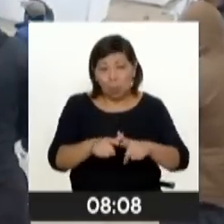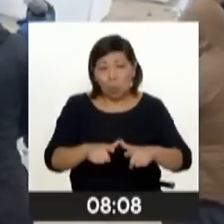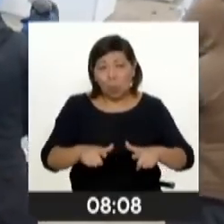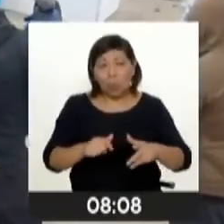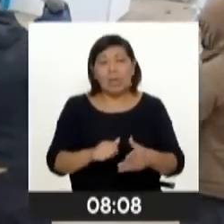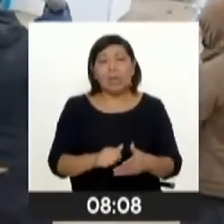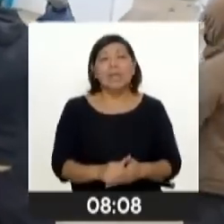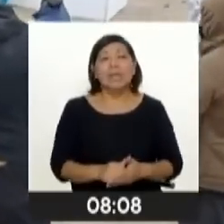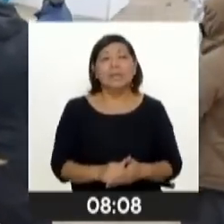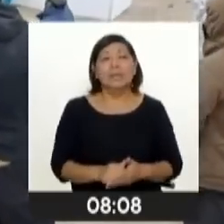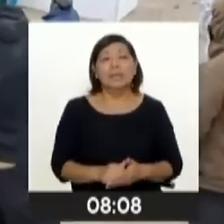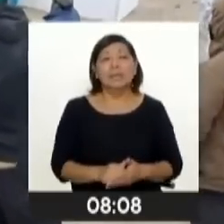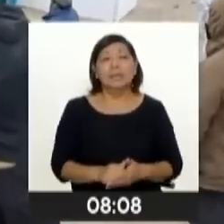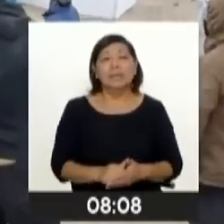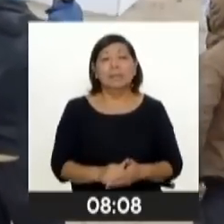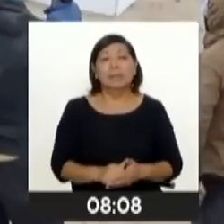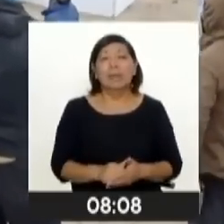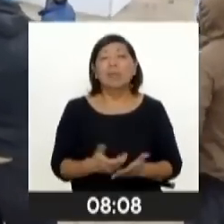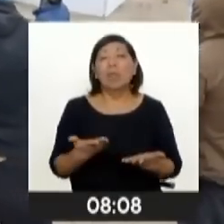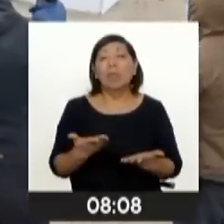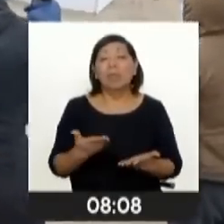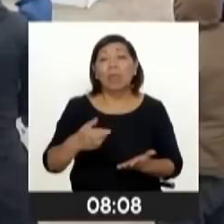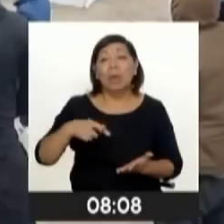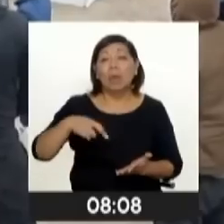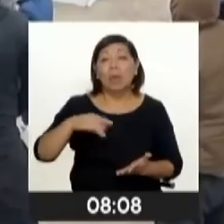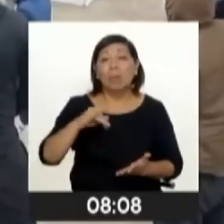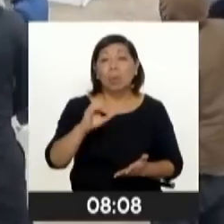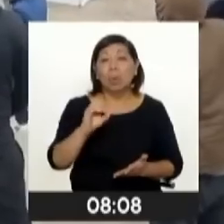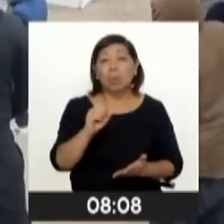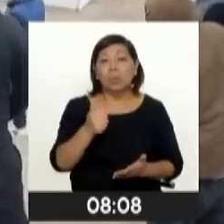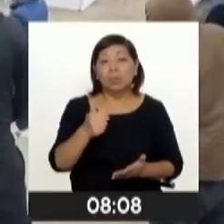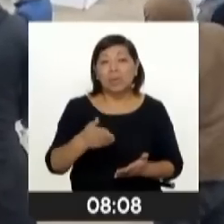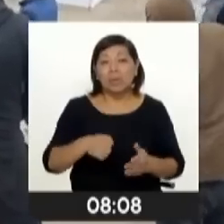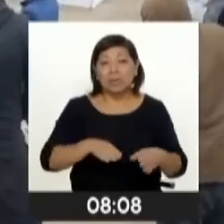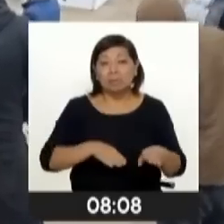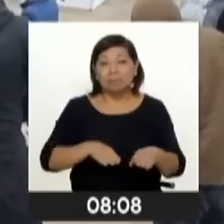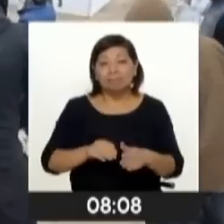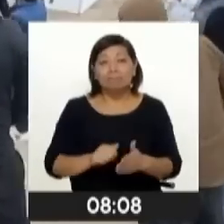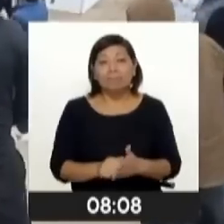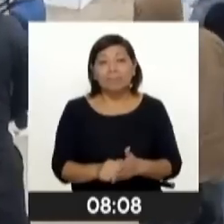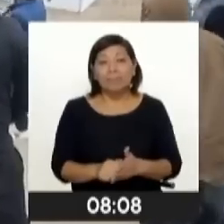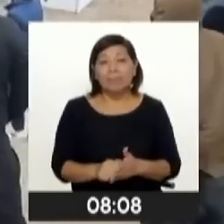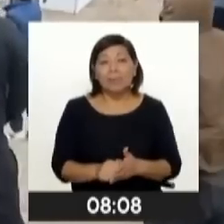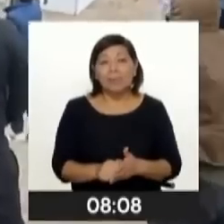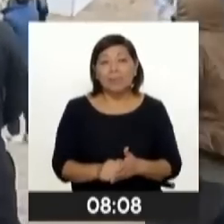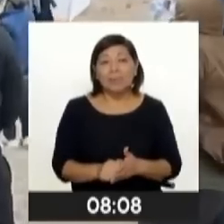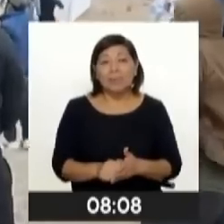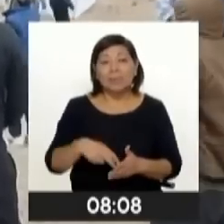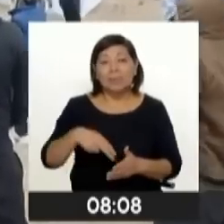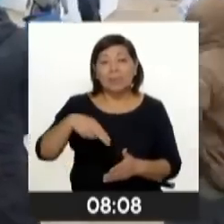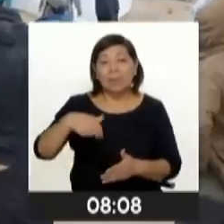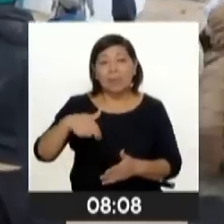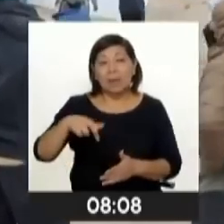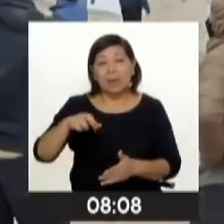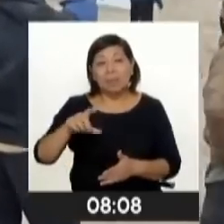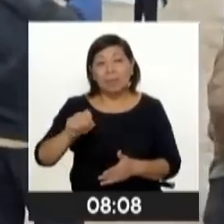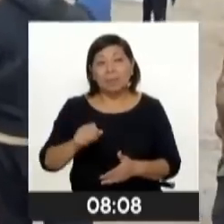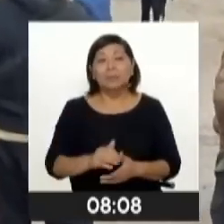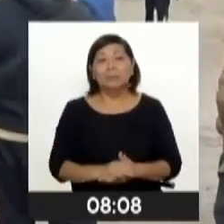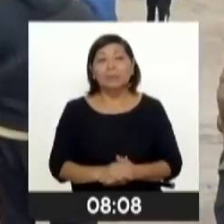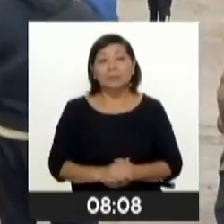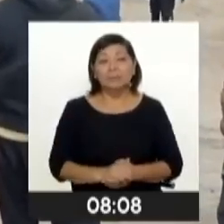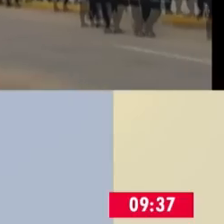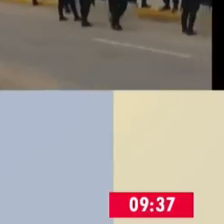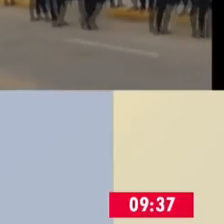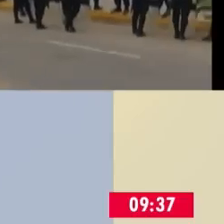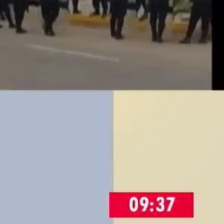área en Pucusana, a la altura de la carretera Pucusana, el distrito de Naplo. En estos